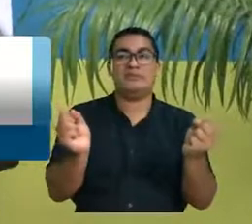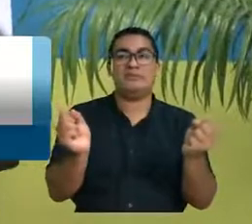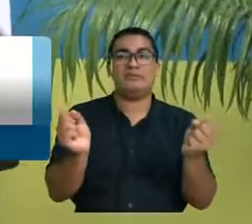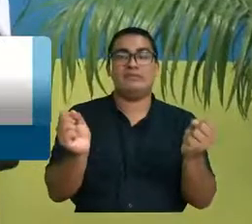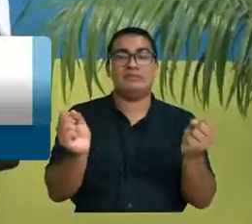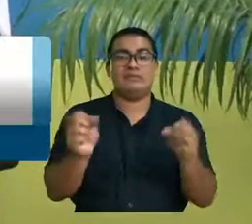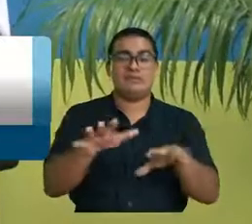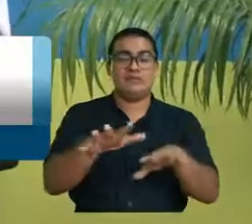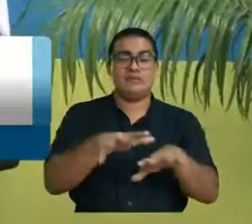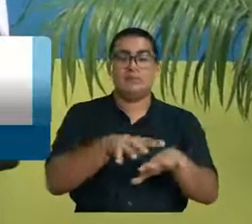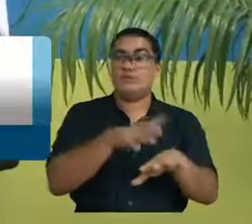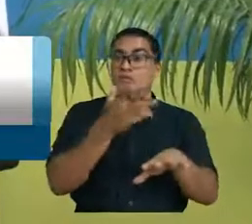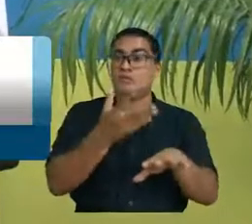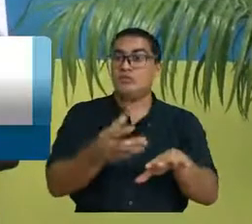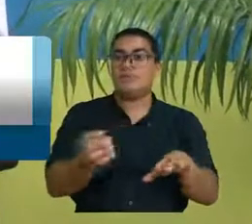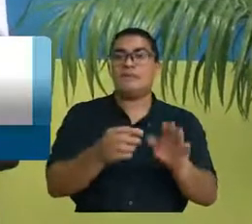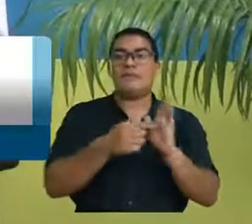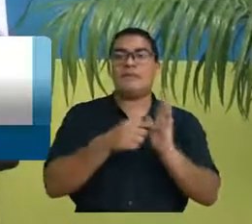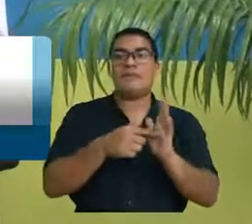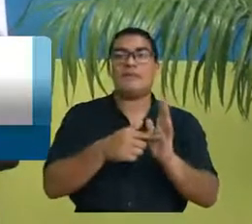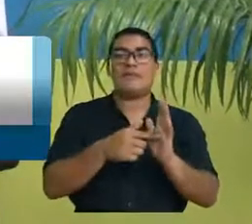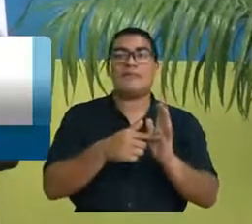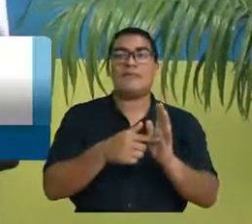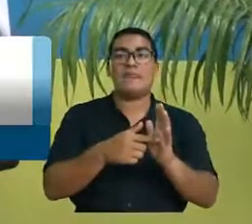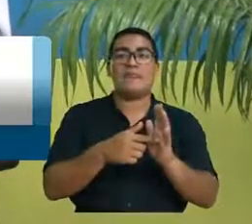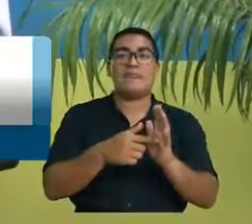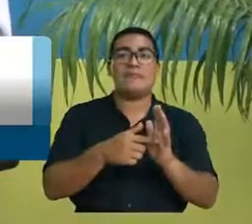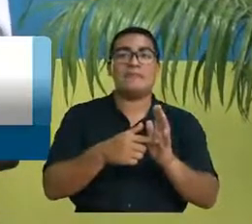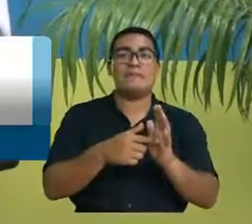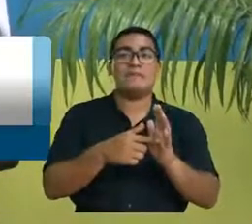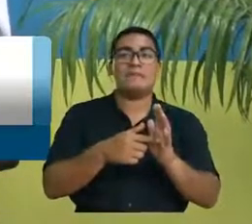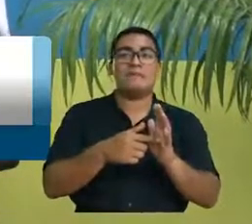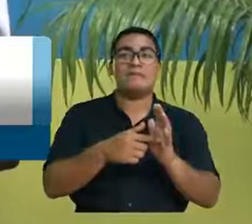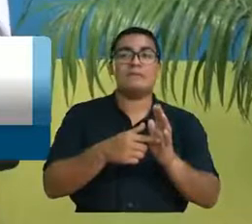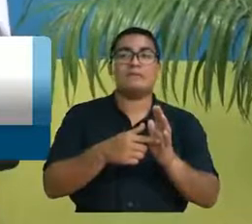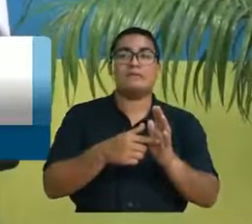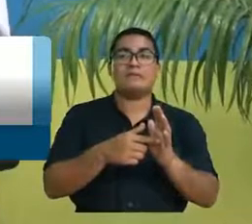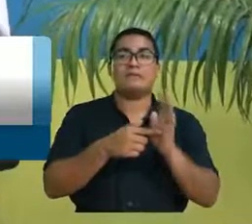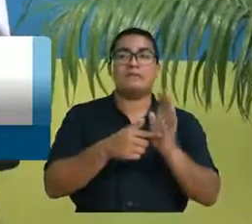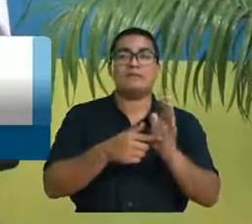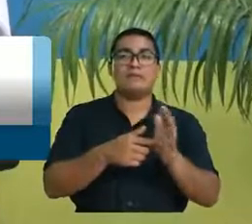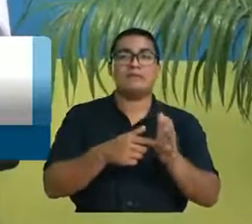en tu piel. Mientras que si vos agarras un alcohol y lo sentís grumoso,